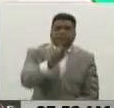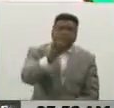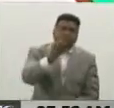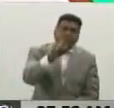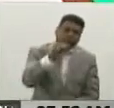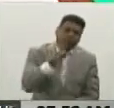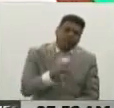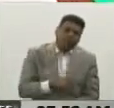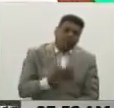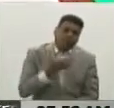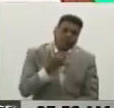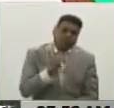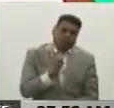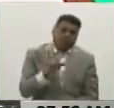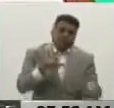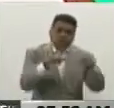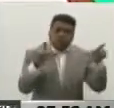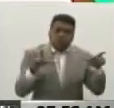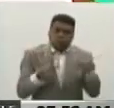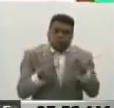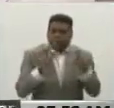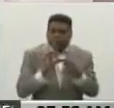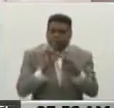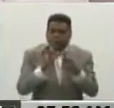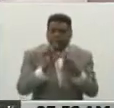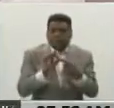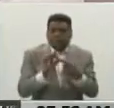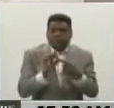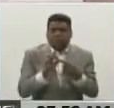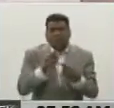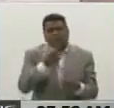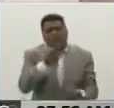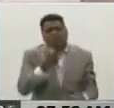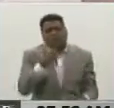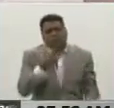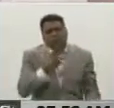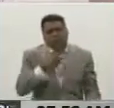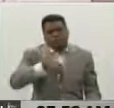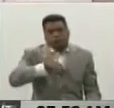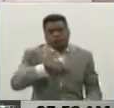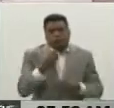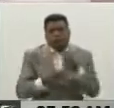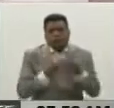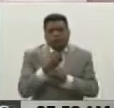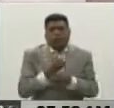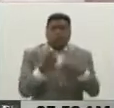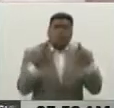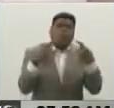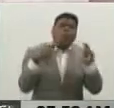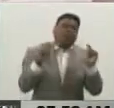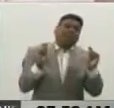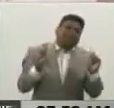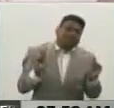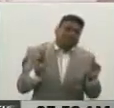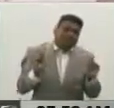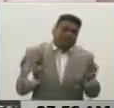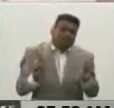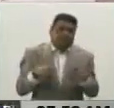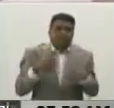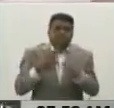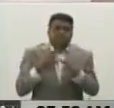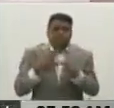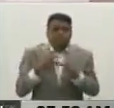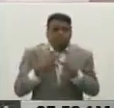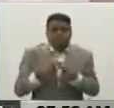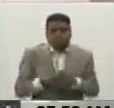un espacio particularmente hermoso que es que vamos a crear o vamos a intentar ya lanzar lo más pronto posible, una